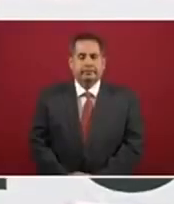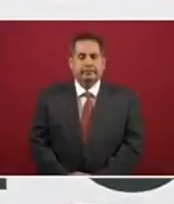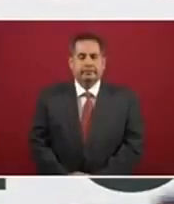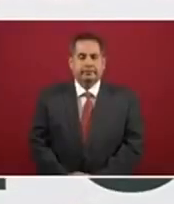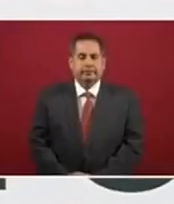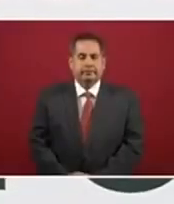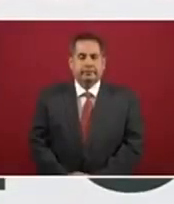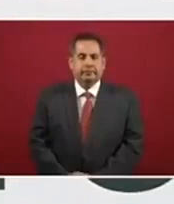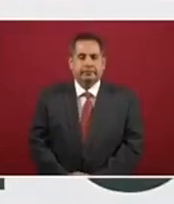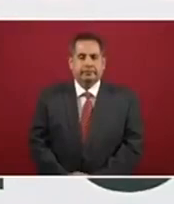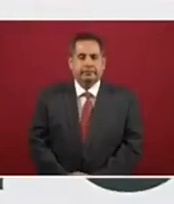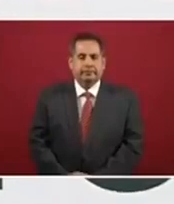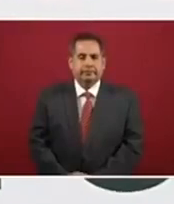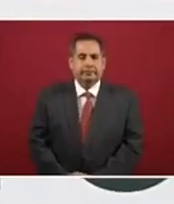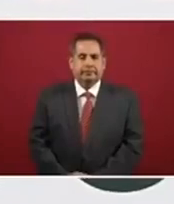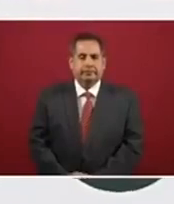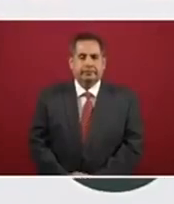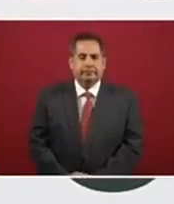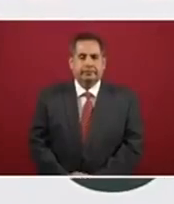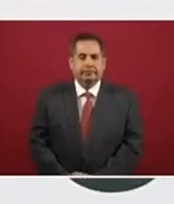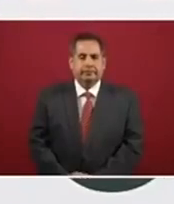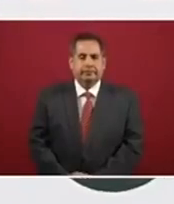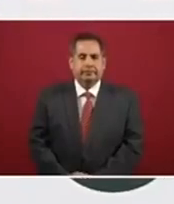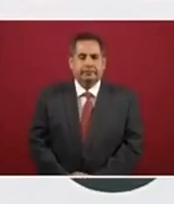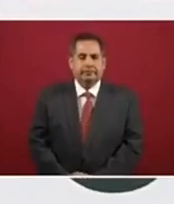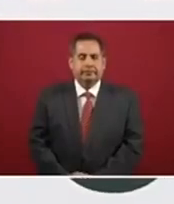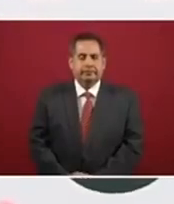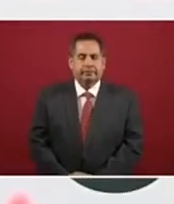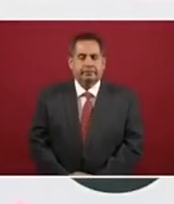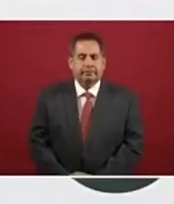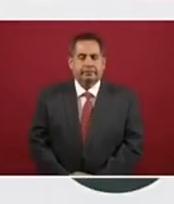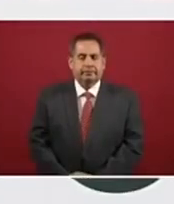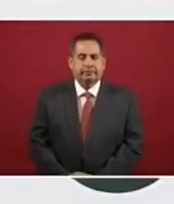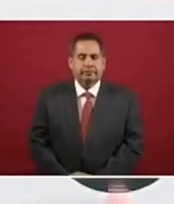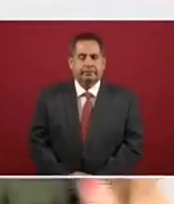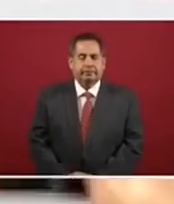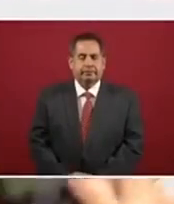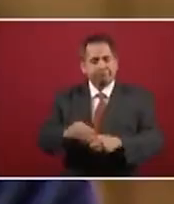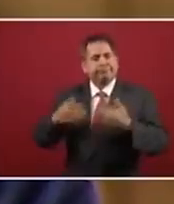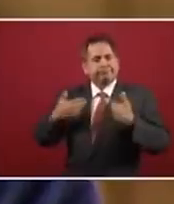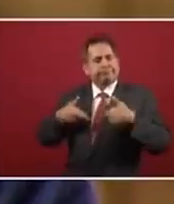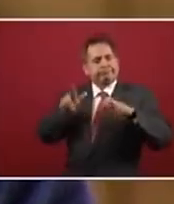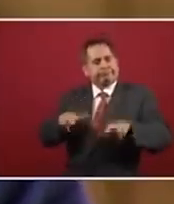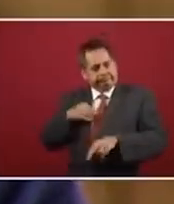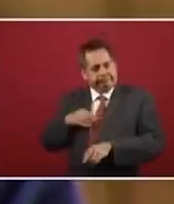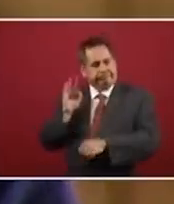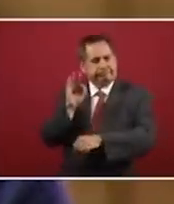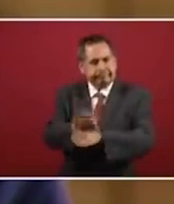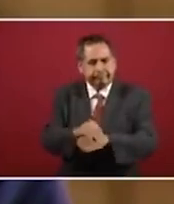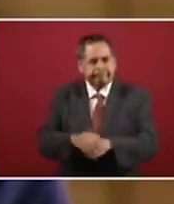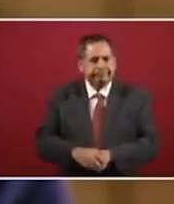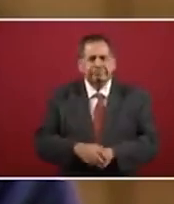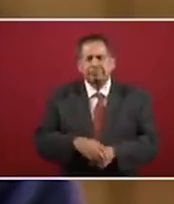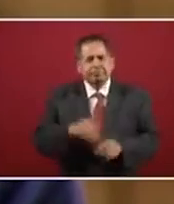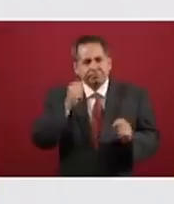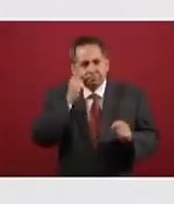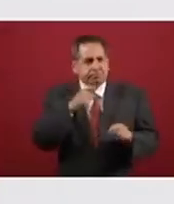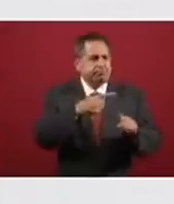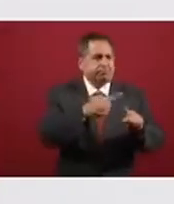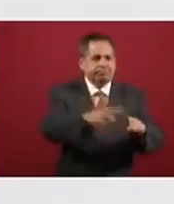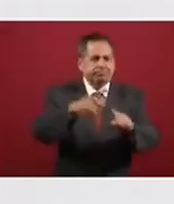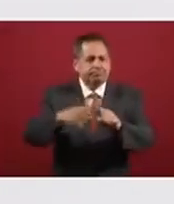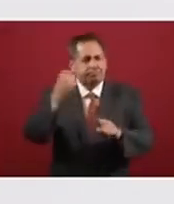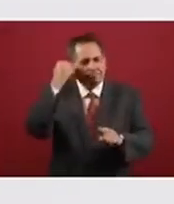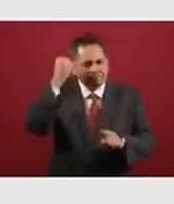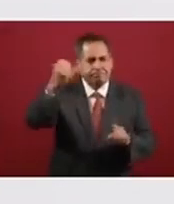Septiembre empezó con el tercer informe de gobierno del presidente constitucional, Andrés Manuel López Obrador. El día 1 dio a conocer que hasta el momento